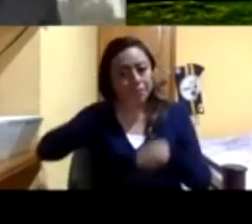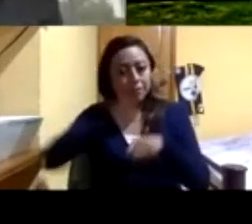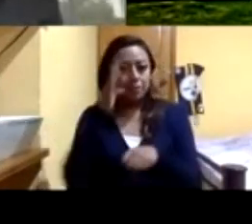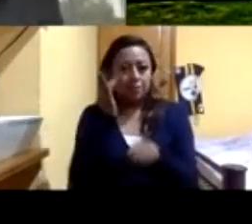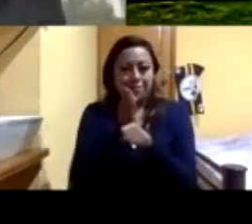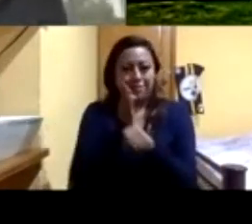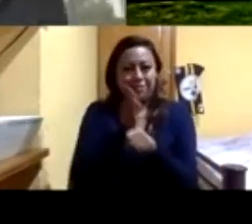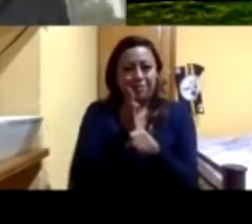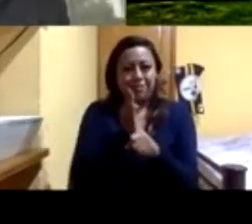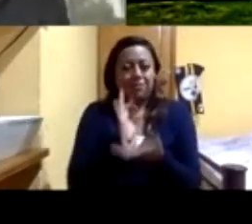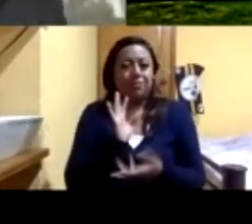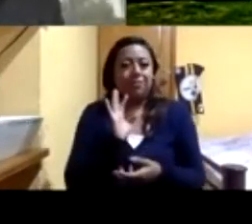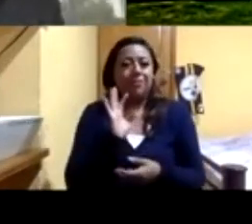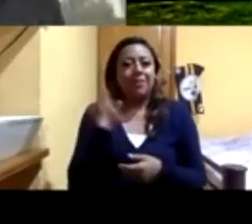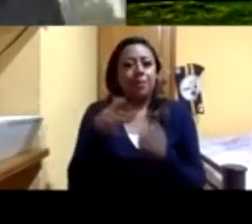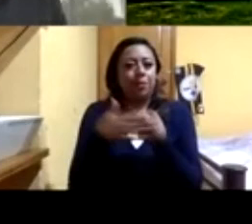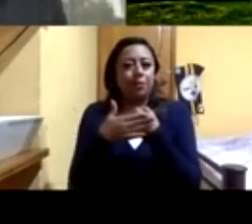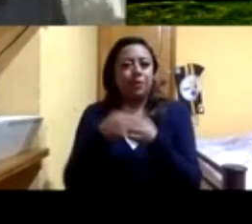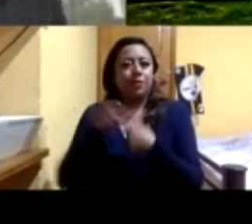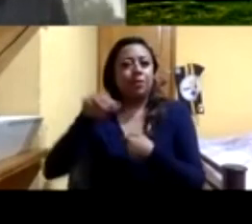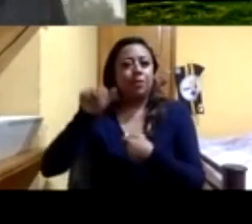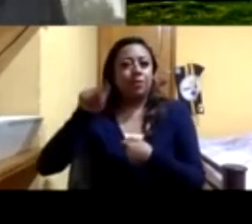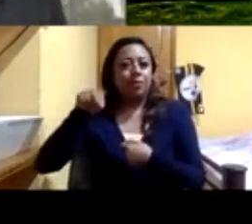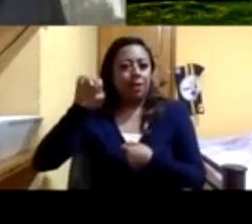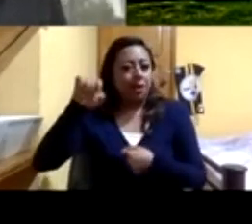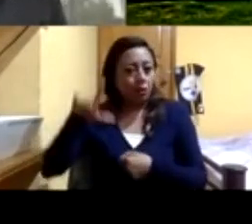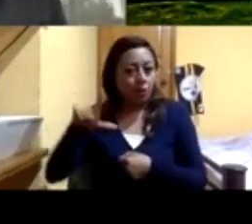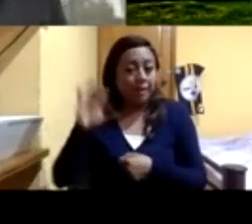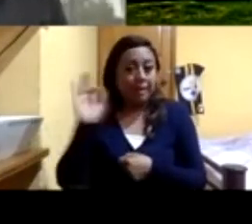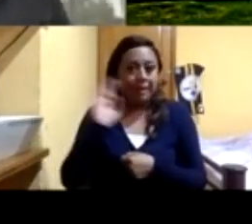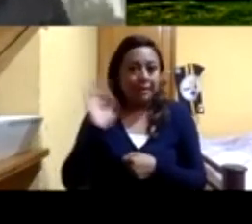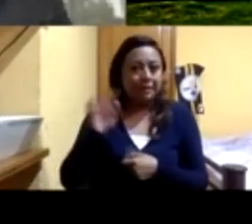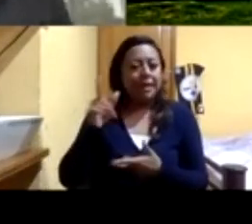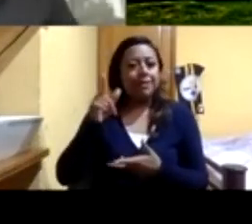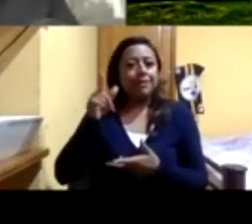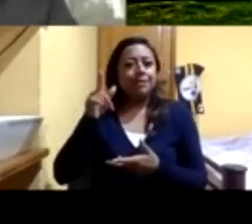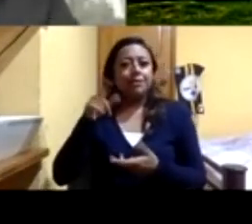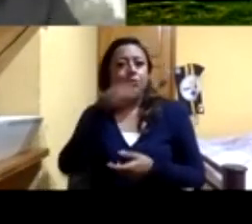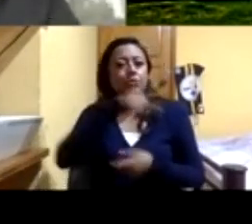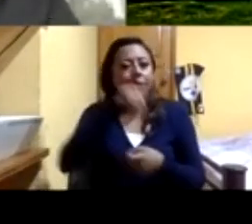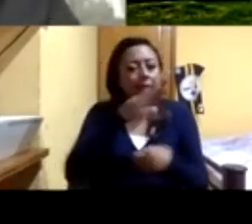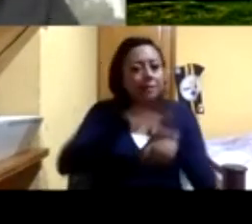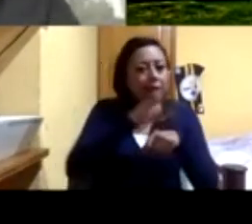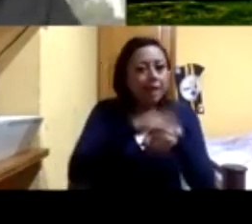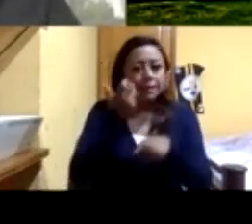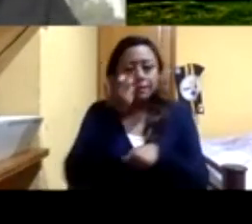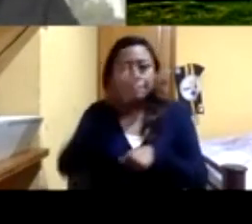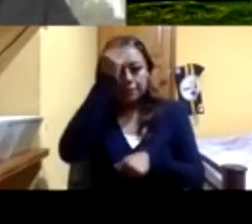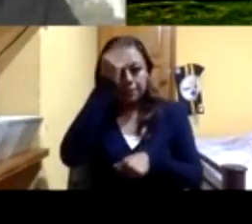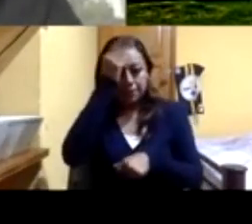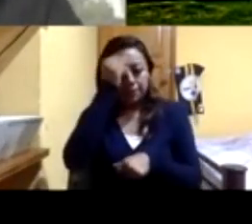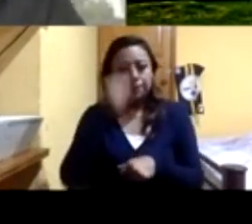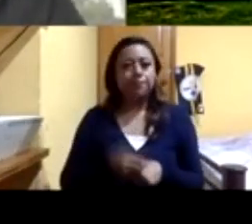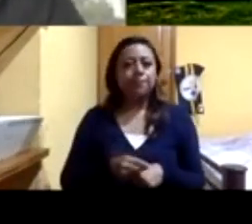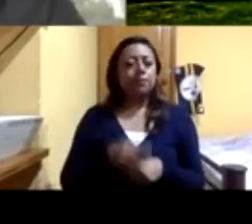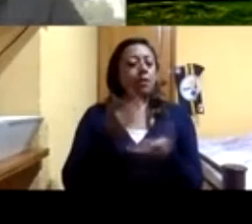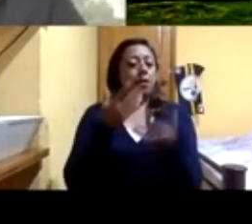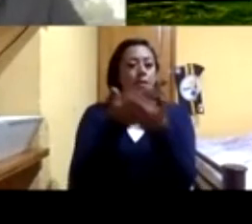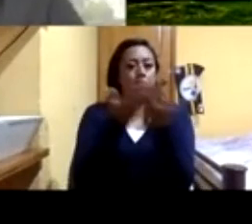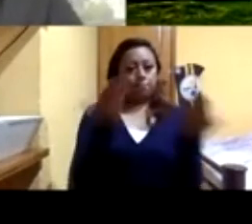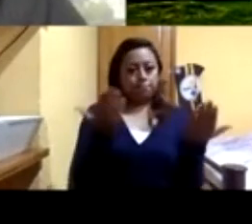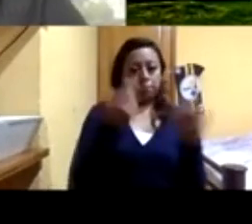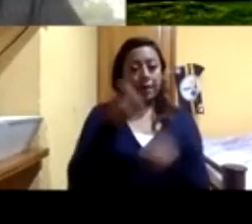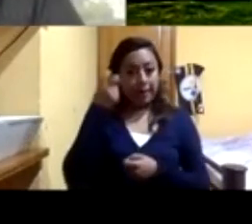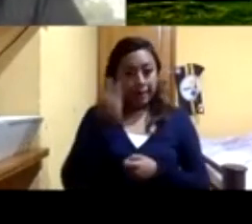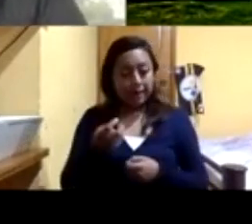también seguramente van a querer saber más, ¿no? Entonces, acá seguimos. Este me parece que es el primero de varios que podemos